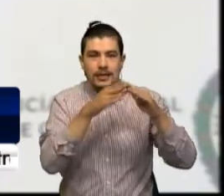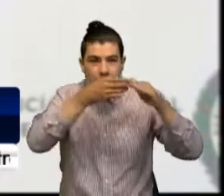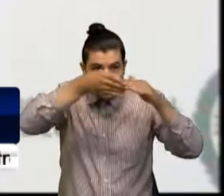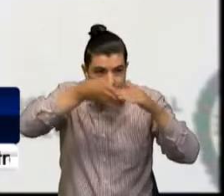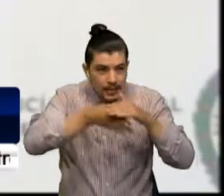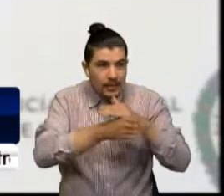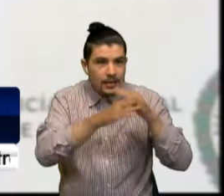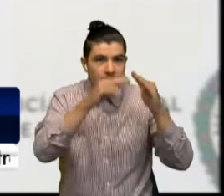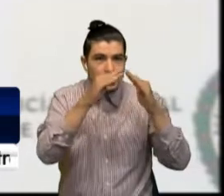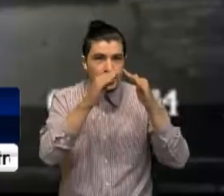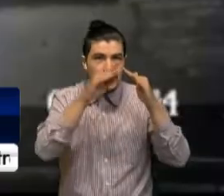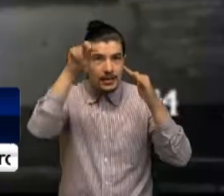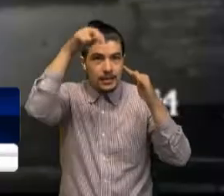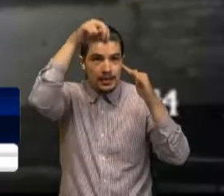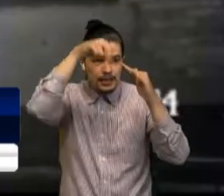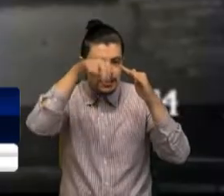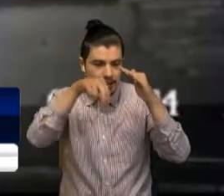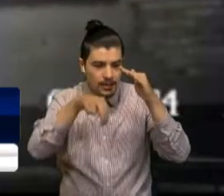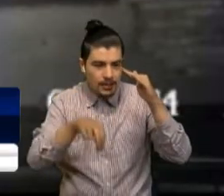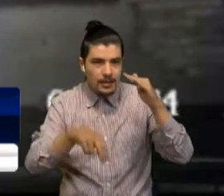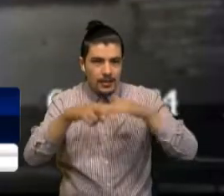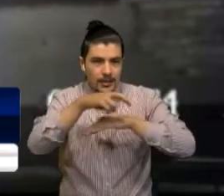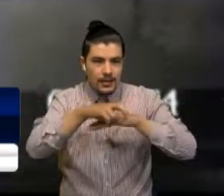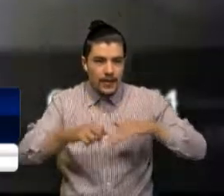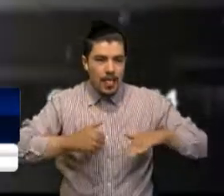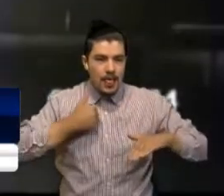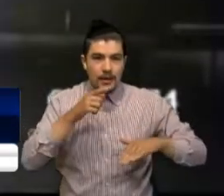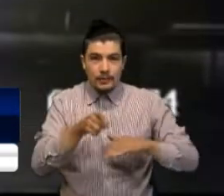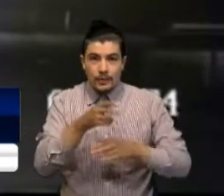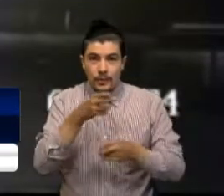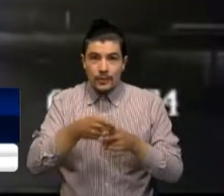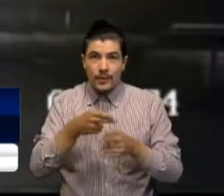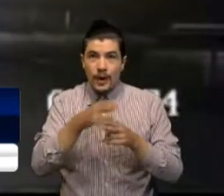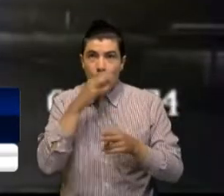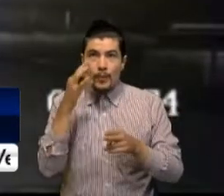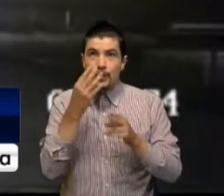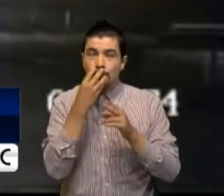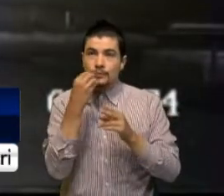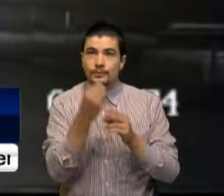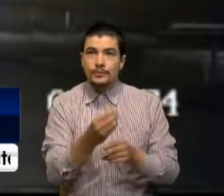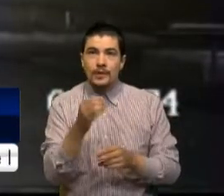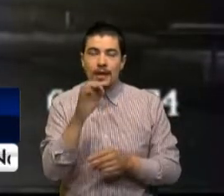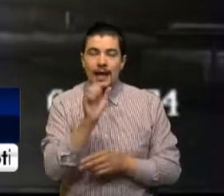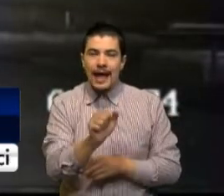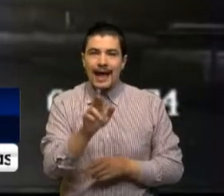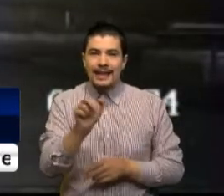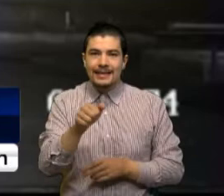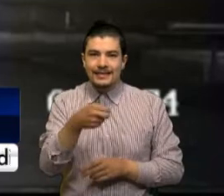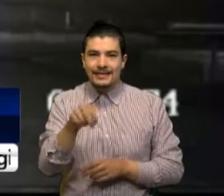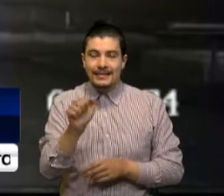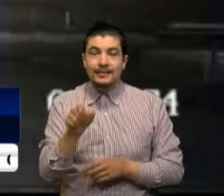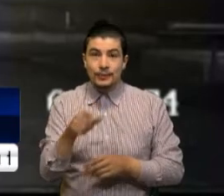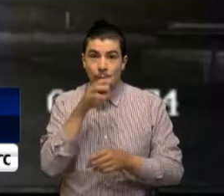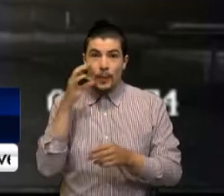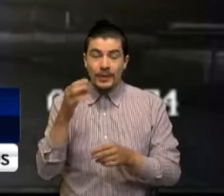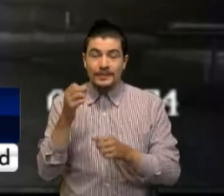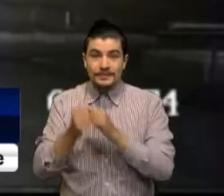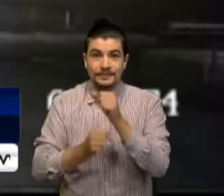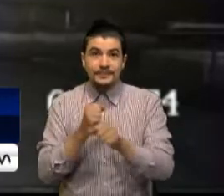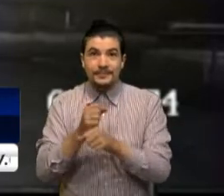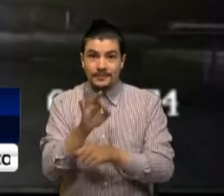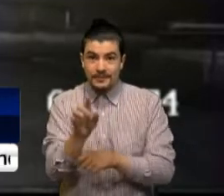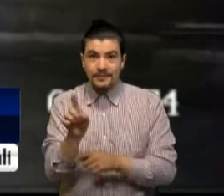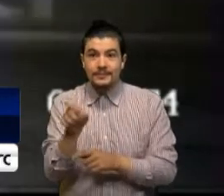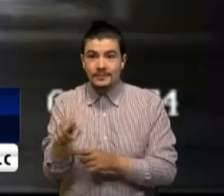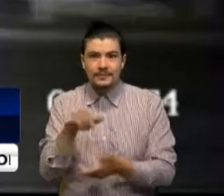ingresando por la parte alta de las mismas. La Araña, como se le conoce a este hombre de 36 años, había desarrollado su sentido